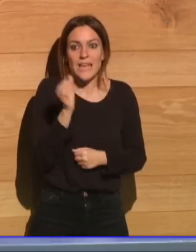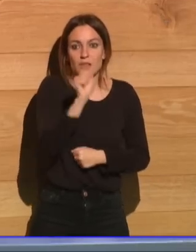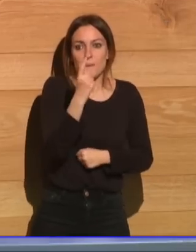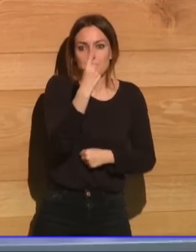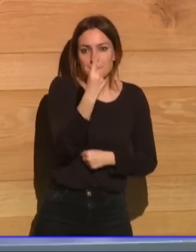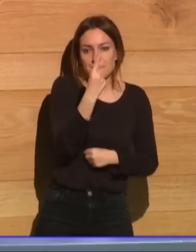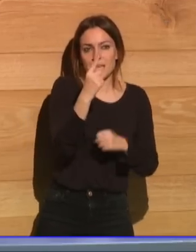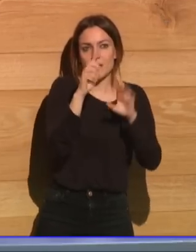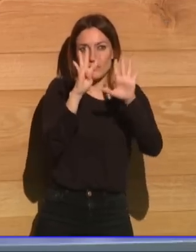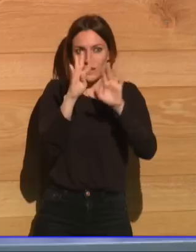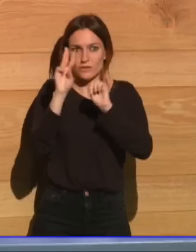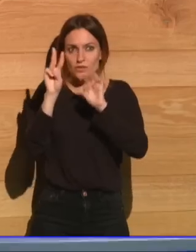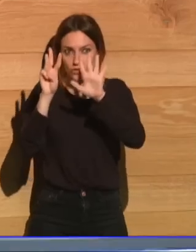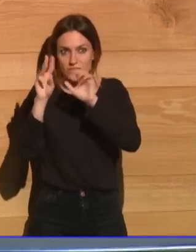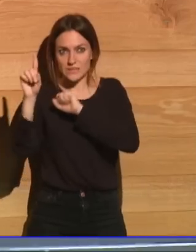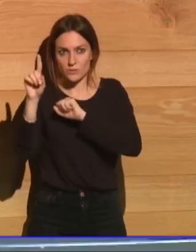1981 hecha